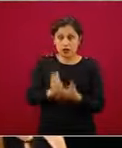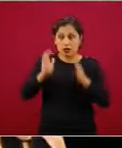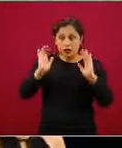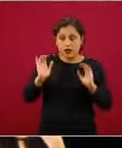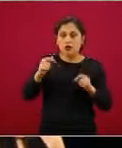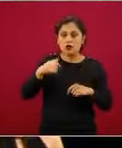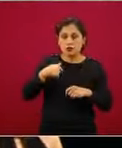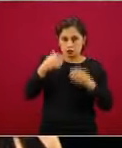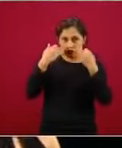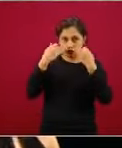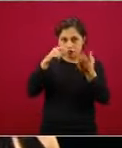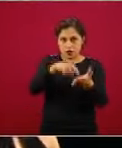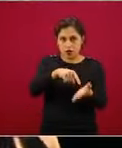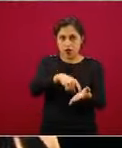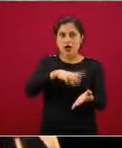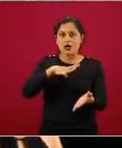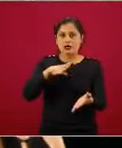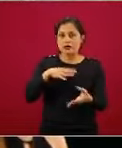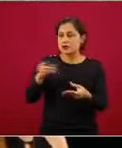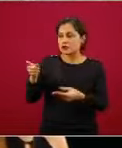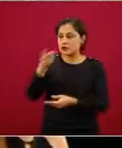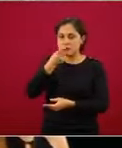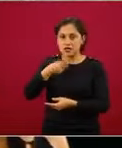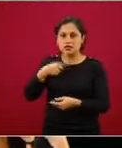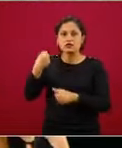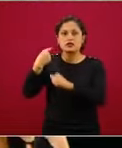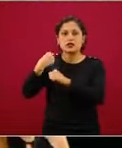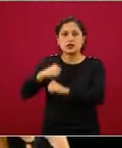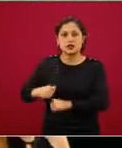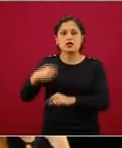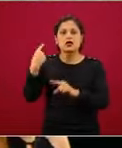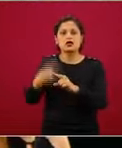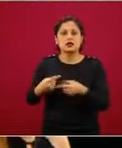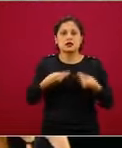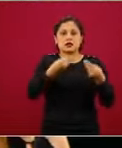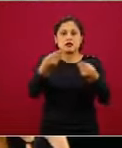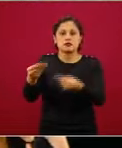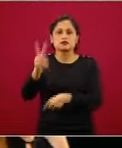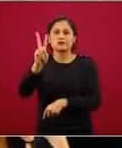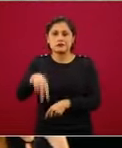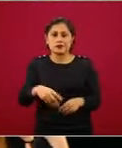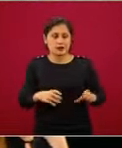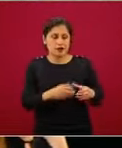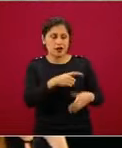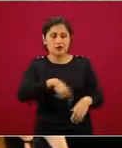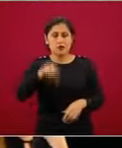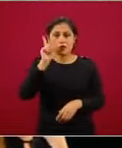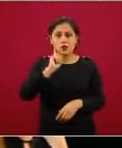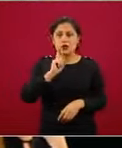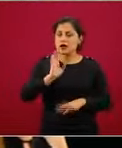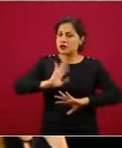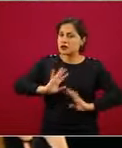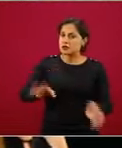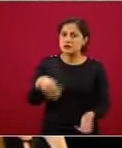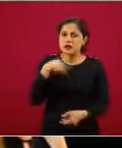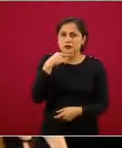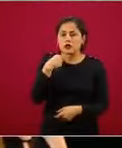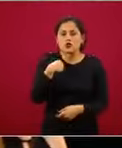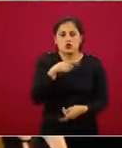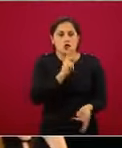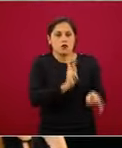quién le puedo dar la información. Es un tema muy delicado, pues están muy desesperadas, la verdad es que yo he platicado con ellas y sí